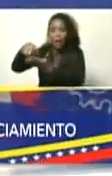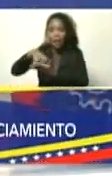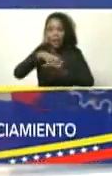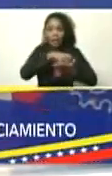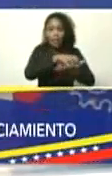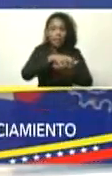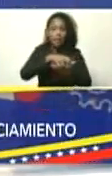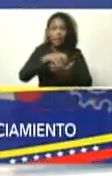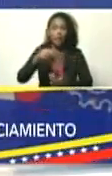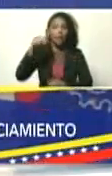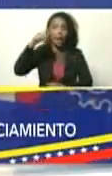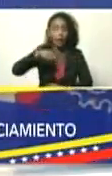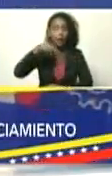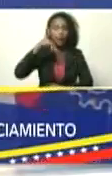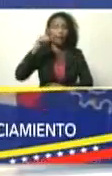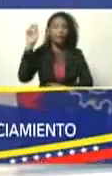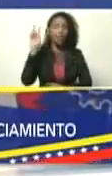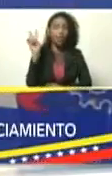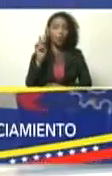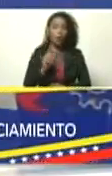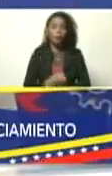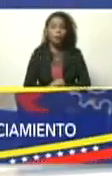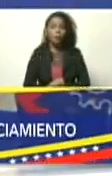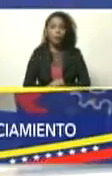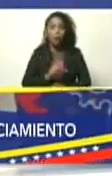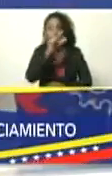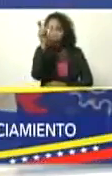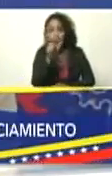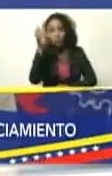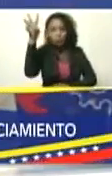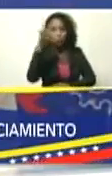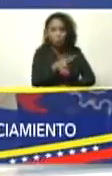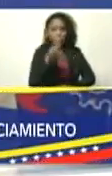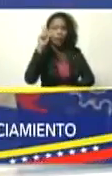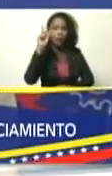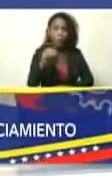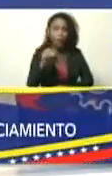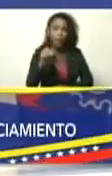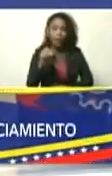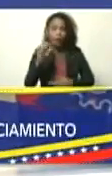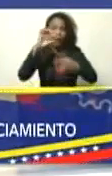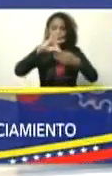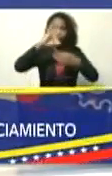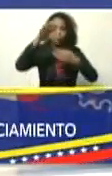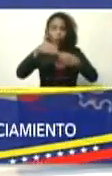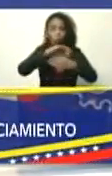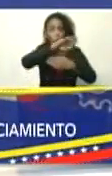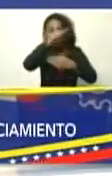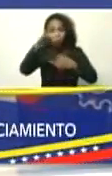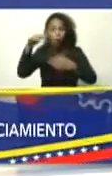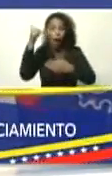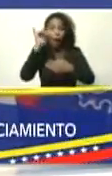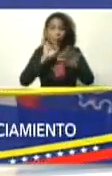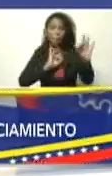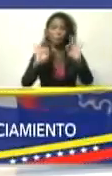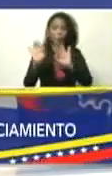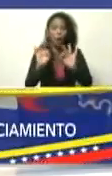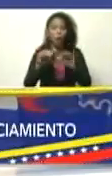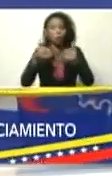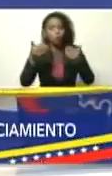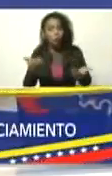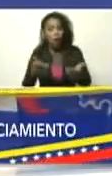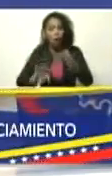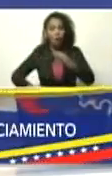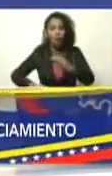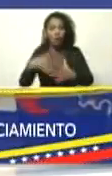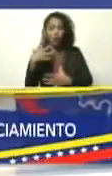región Guayana y en la región insular. Tenemos preparado, bueno, con el